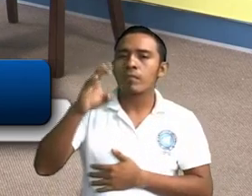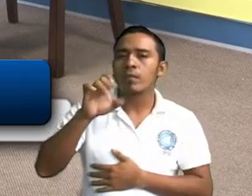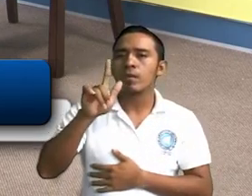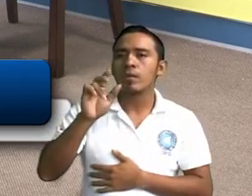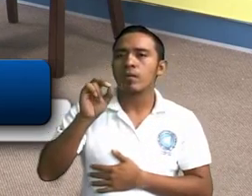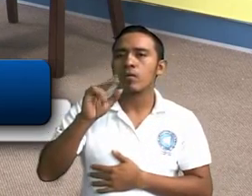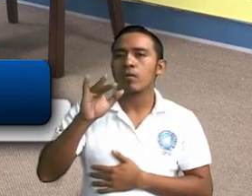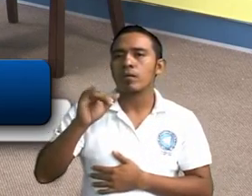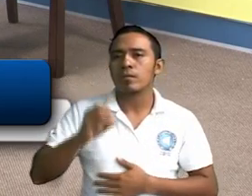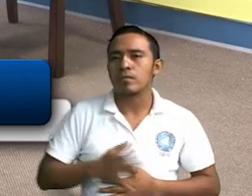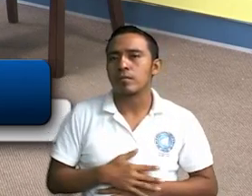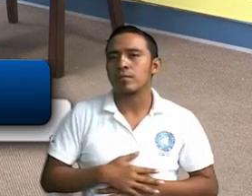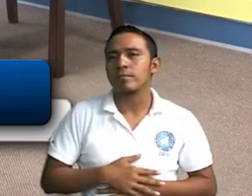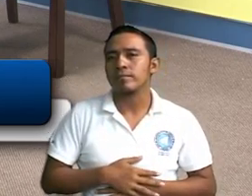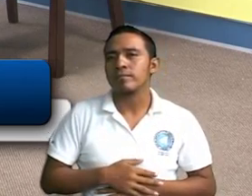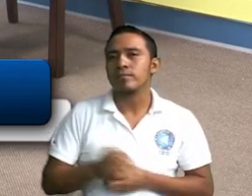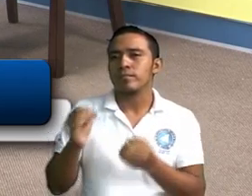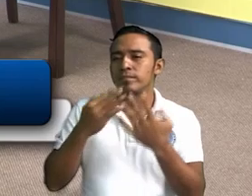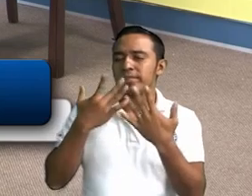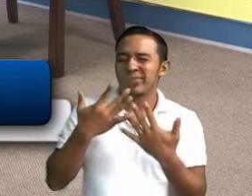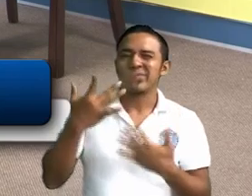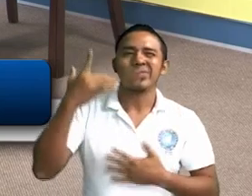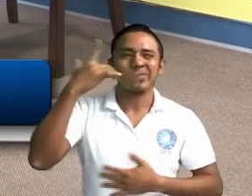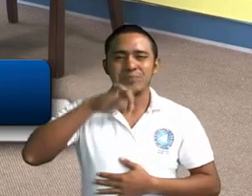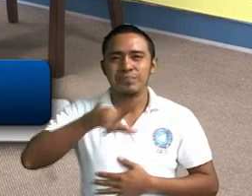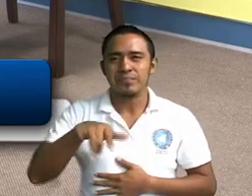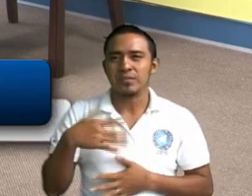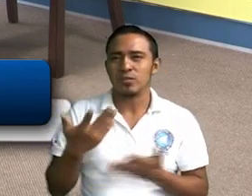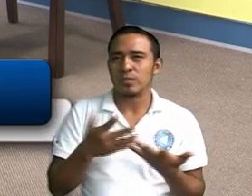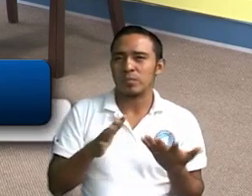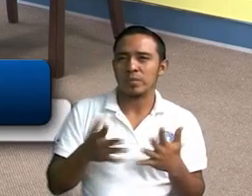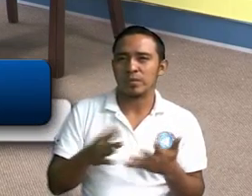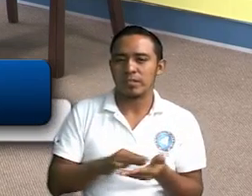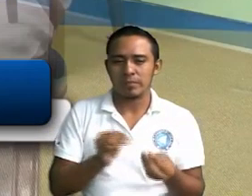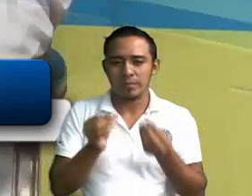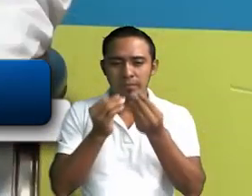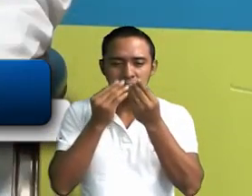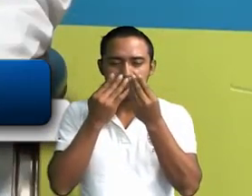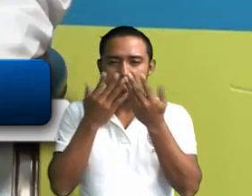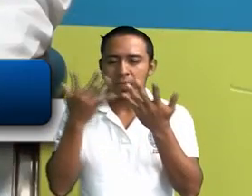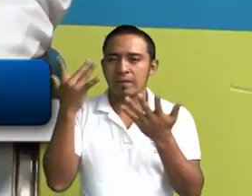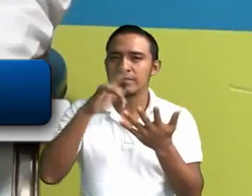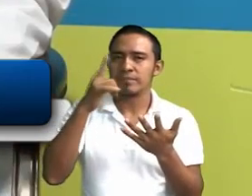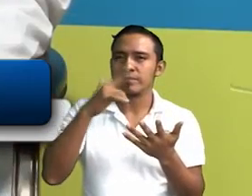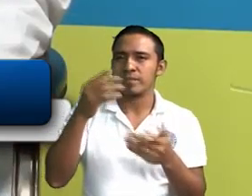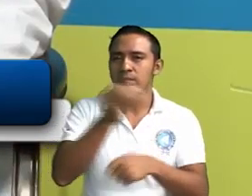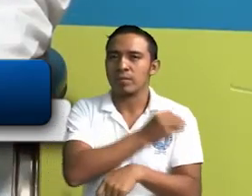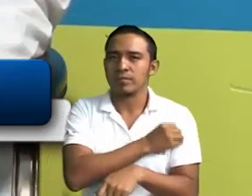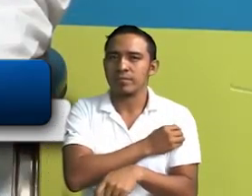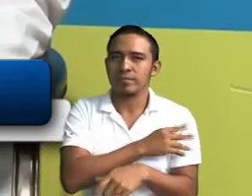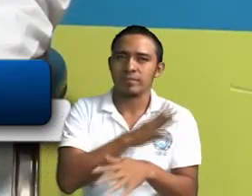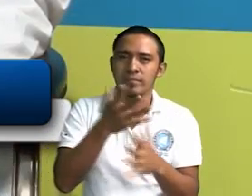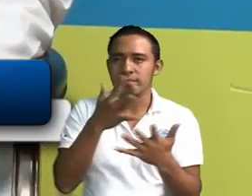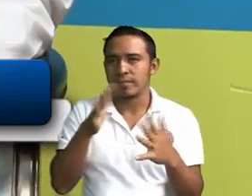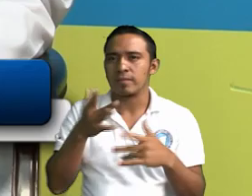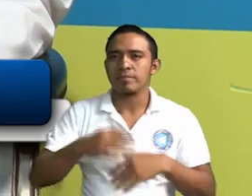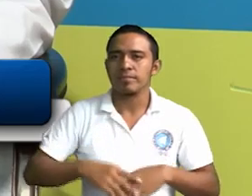feo si un olor desagradable como acetona el alcohol tiene una